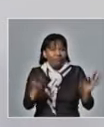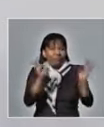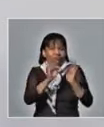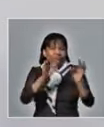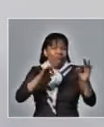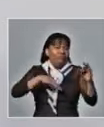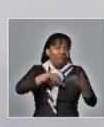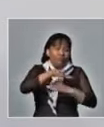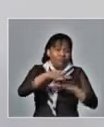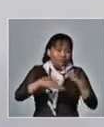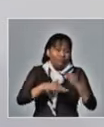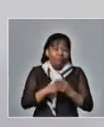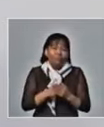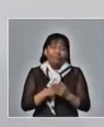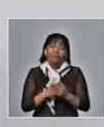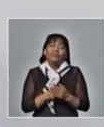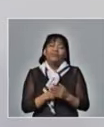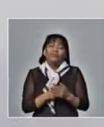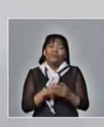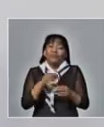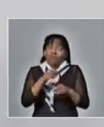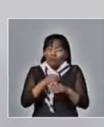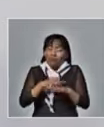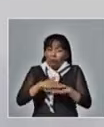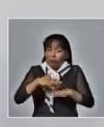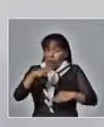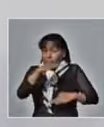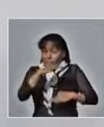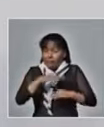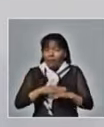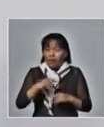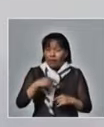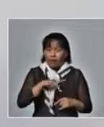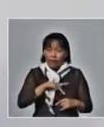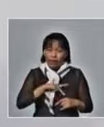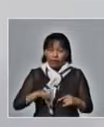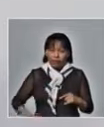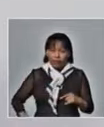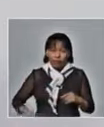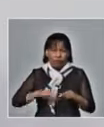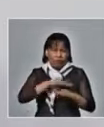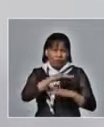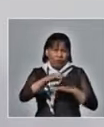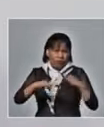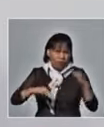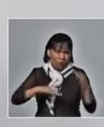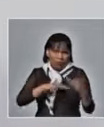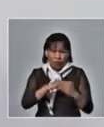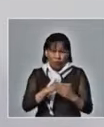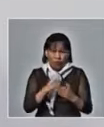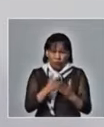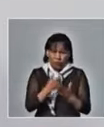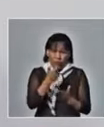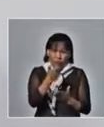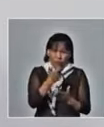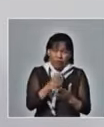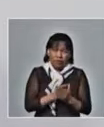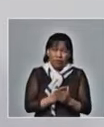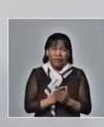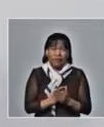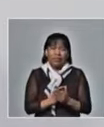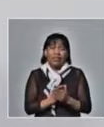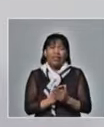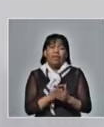todos tenemos algo que aportar. En mi gobierno, a partir del día 1, toda la infraestructura que se genere se va a hacer con criterios de